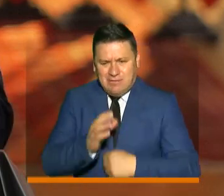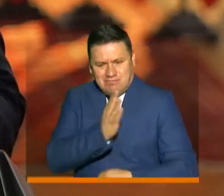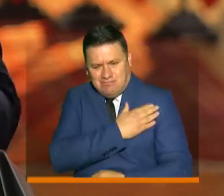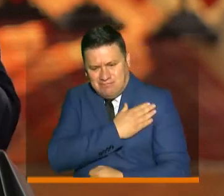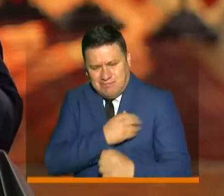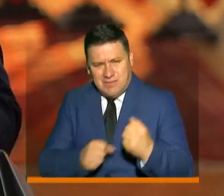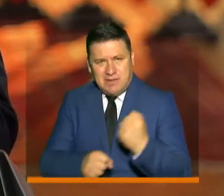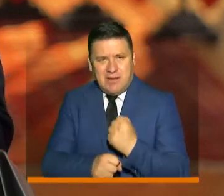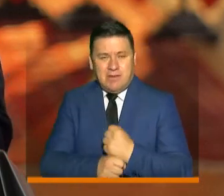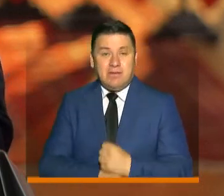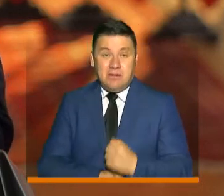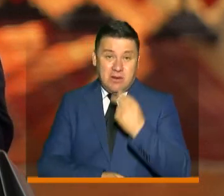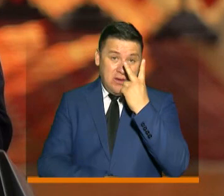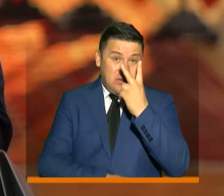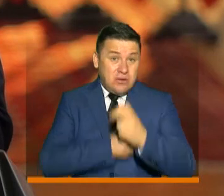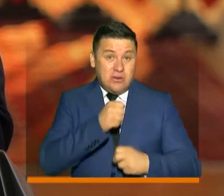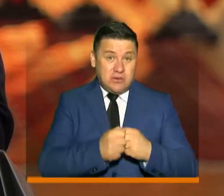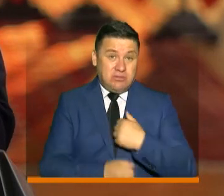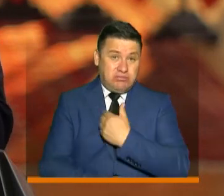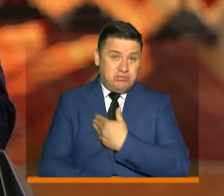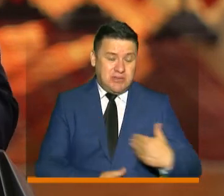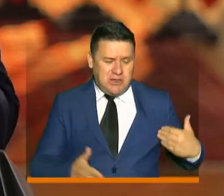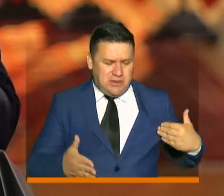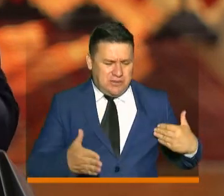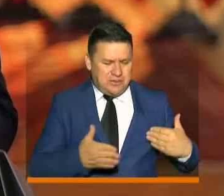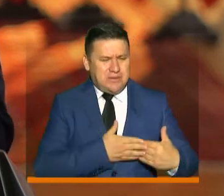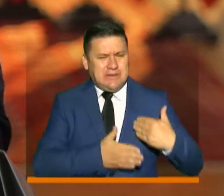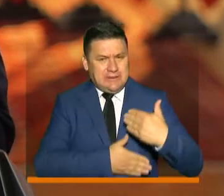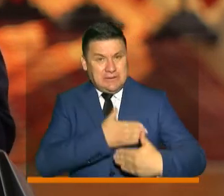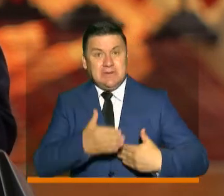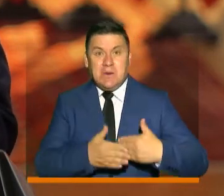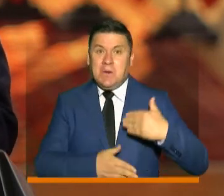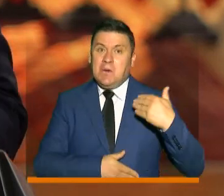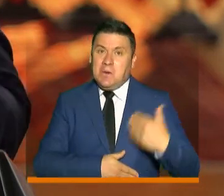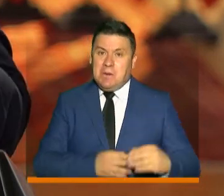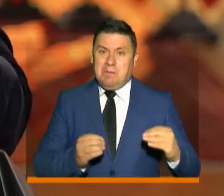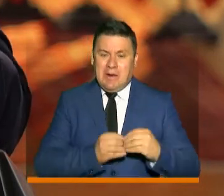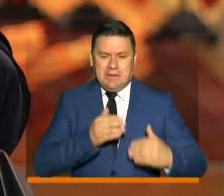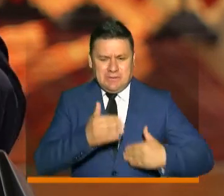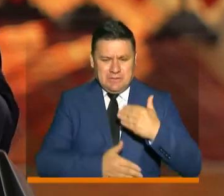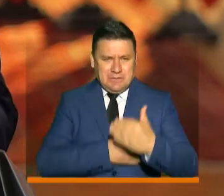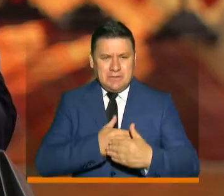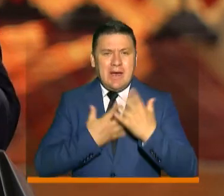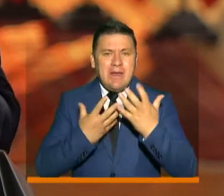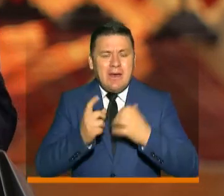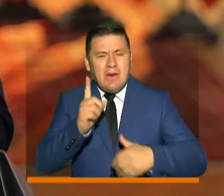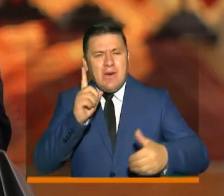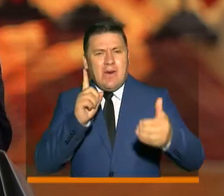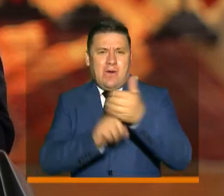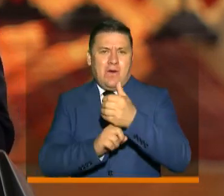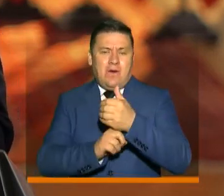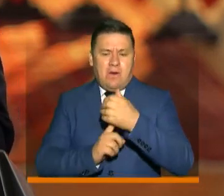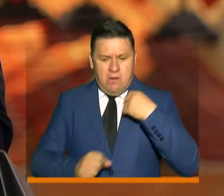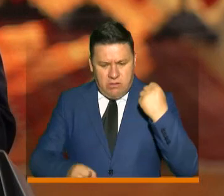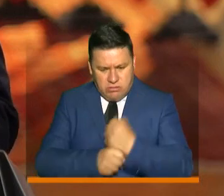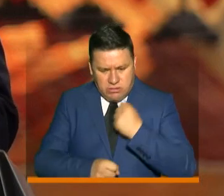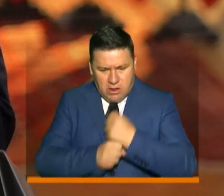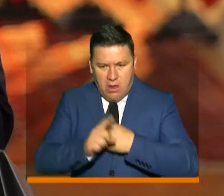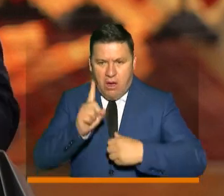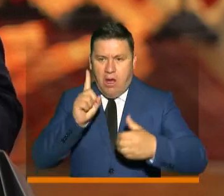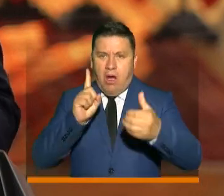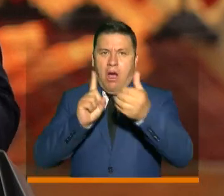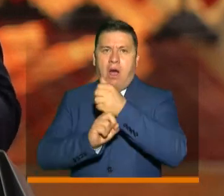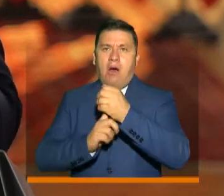en estos casi dos años de gobierno hemos avanzado mucho y debemos encontrar en los frutos del trabajo arduo